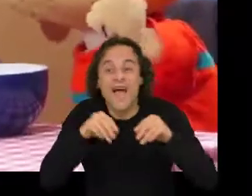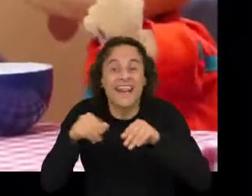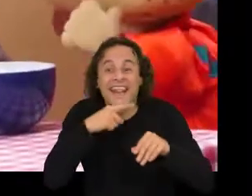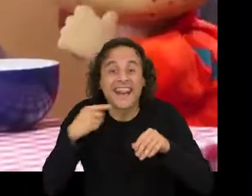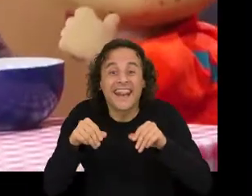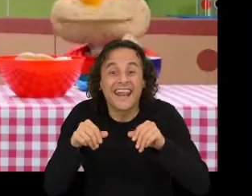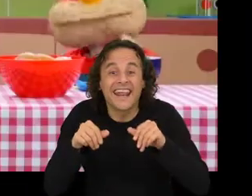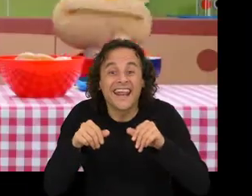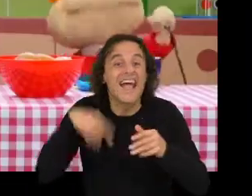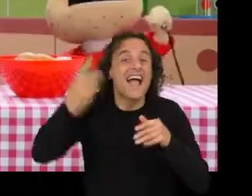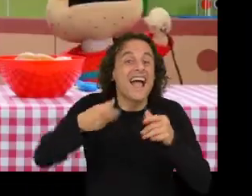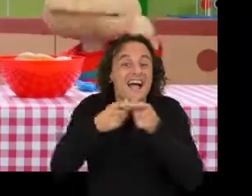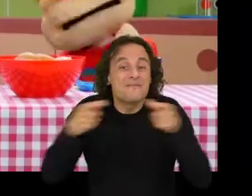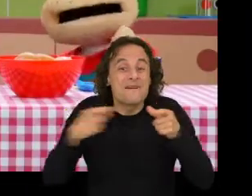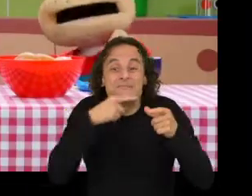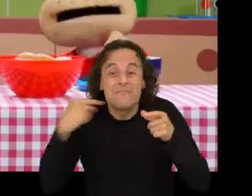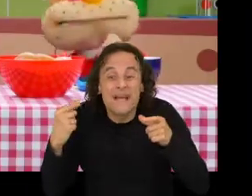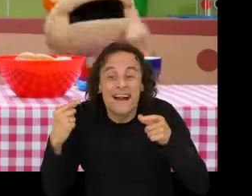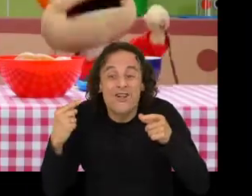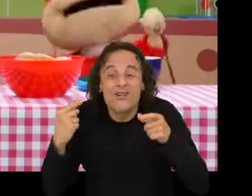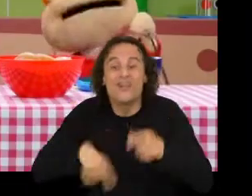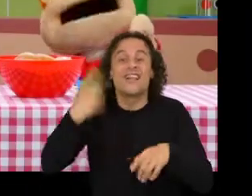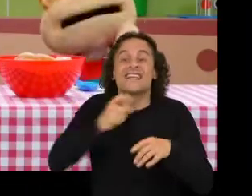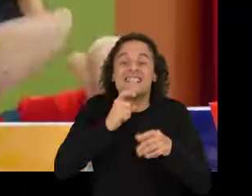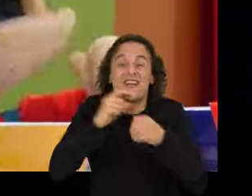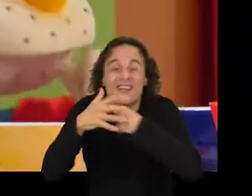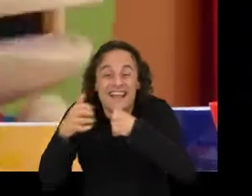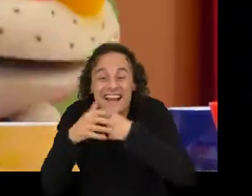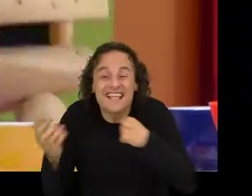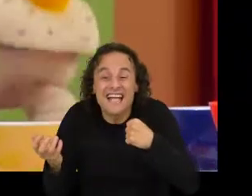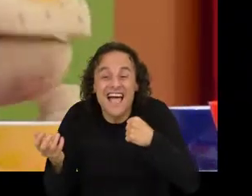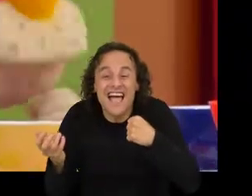¡Azucre! ¡Marmelo! ¡Xea de laranxa!